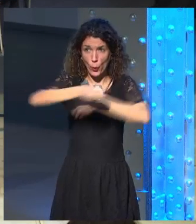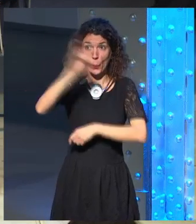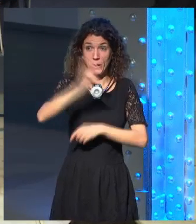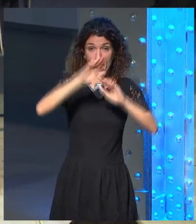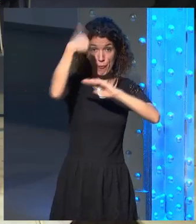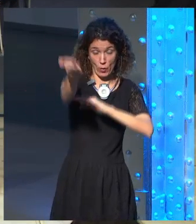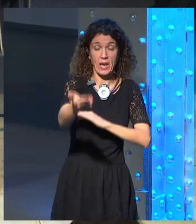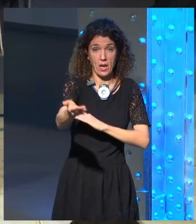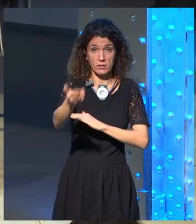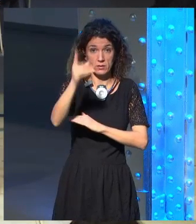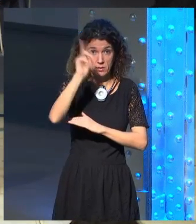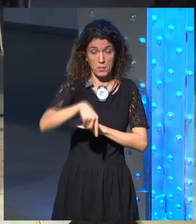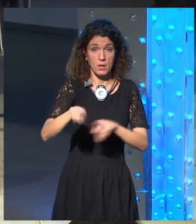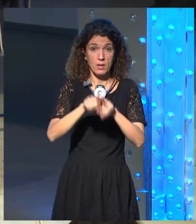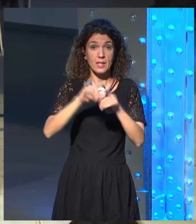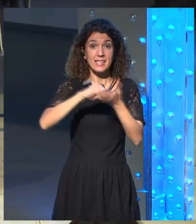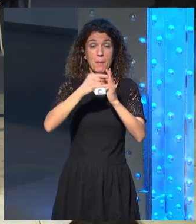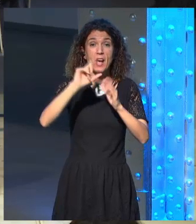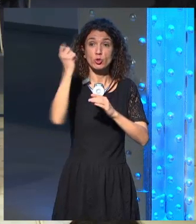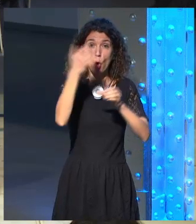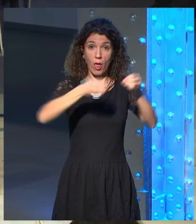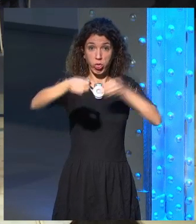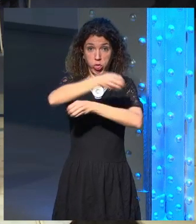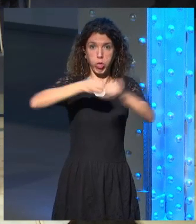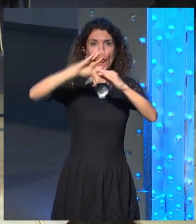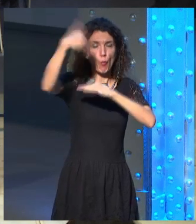del exterior de nuestro sistema solar.